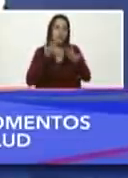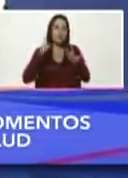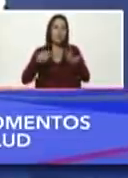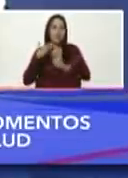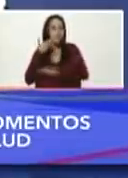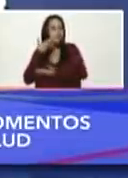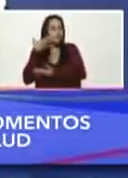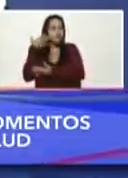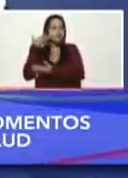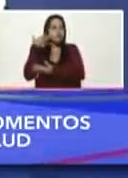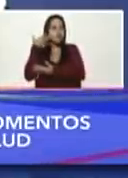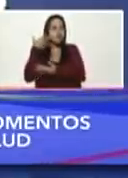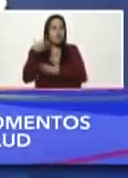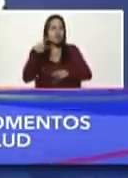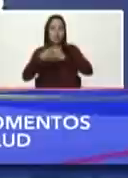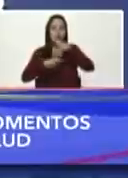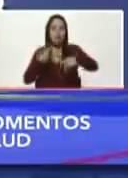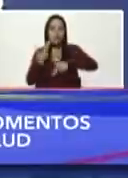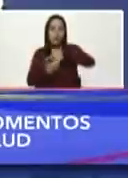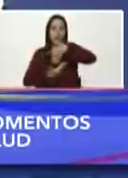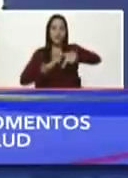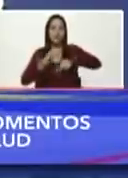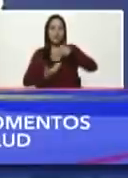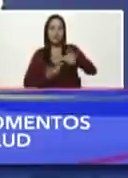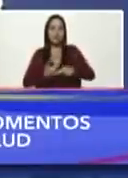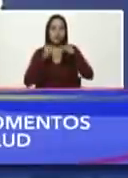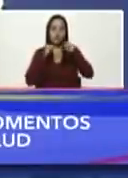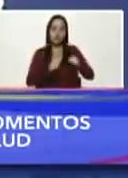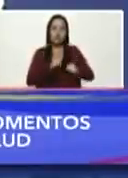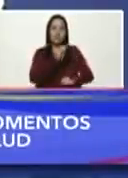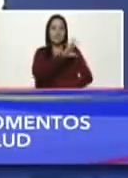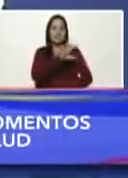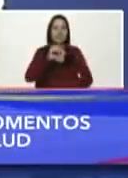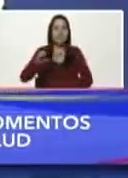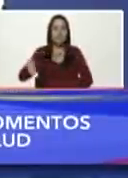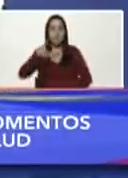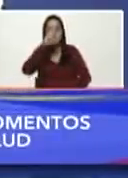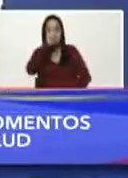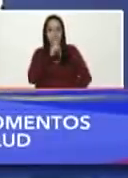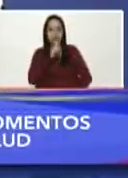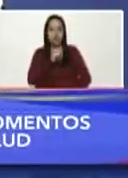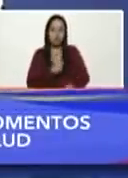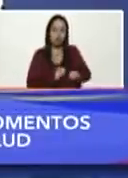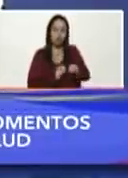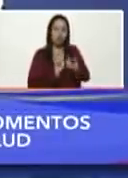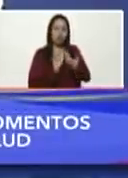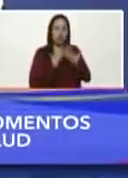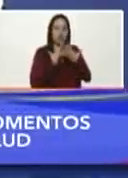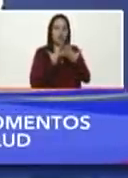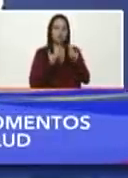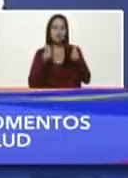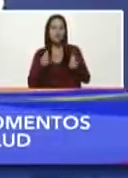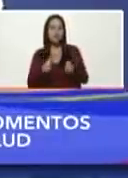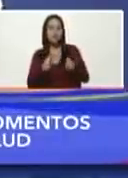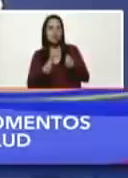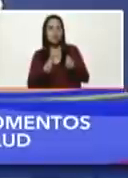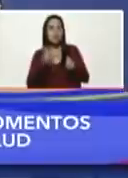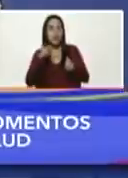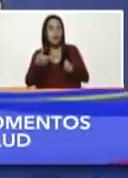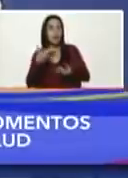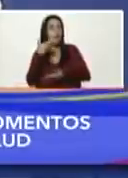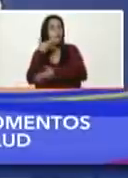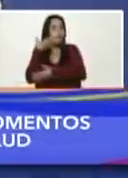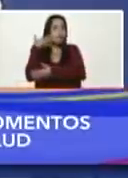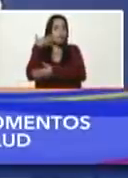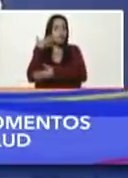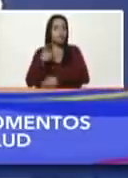del proceso revolucionario de resistencia de 500 años, se cultiva a través de la admiración